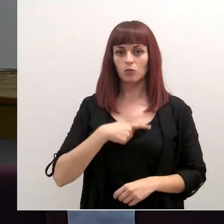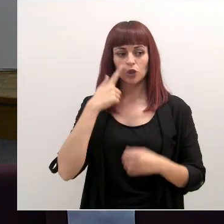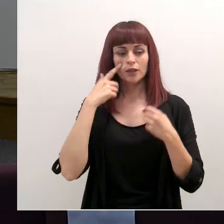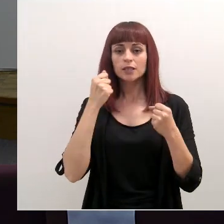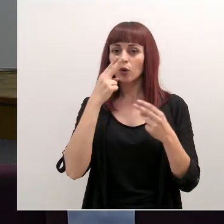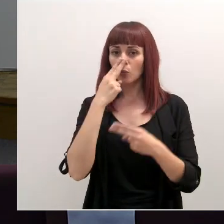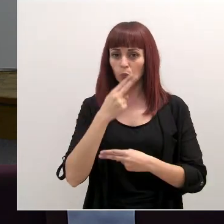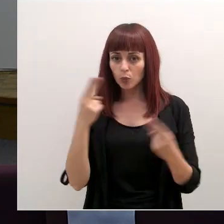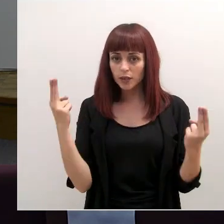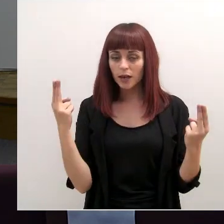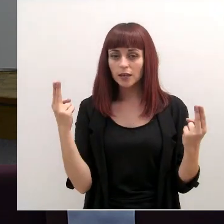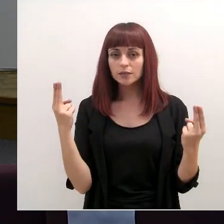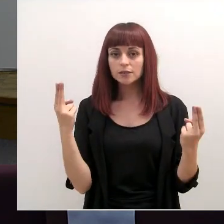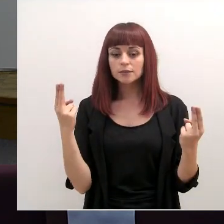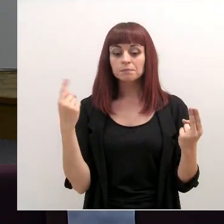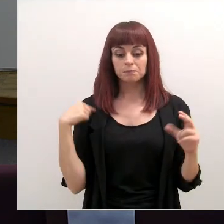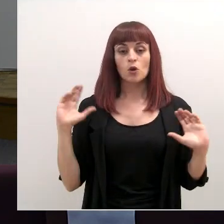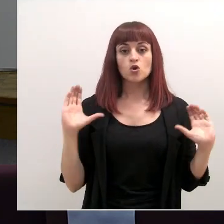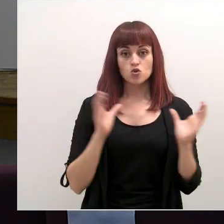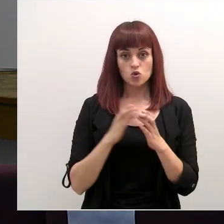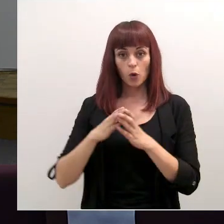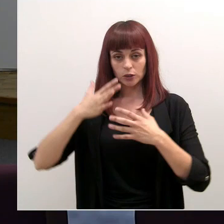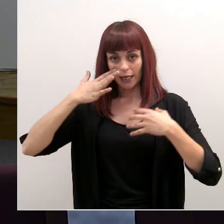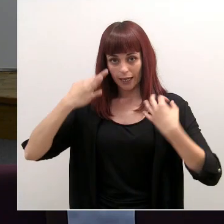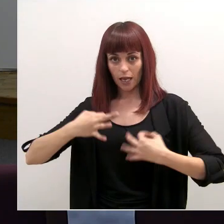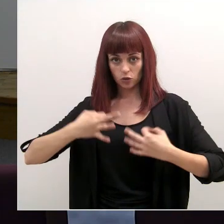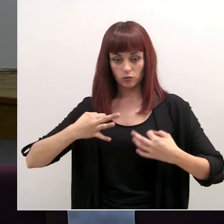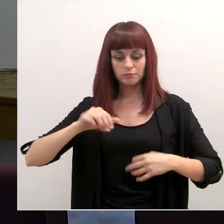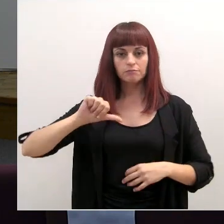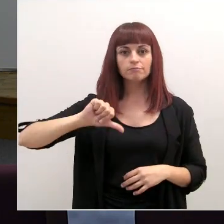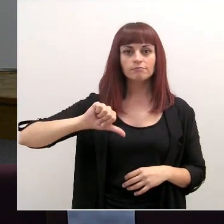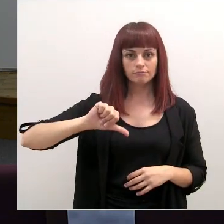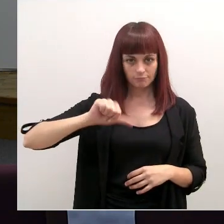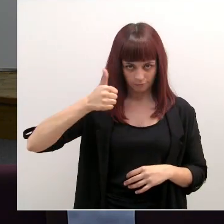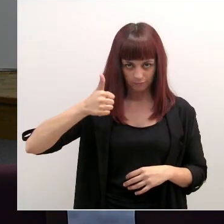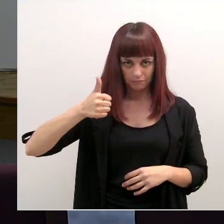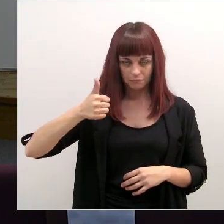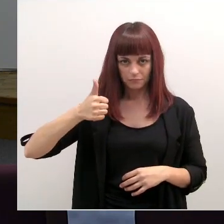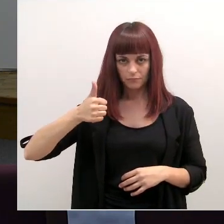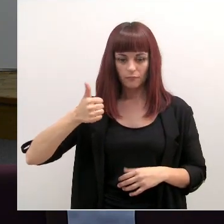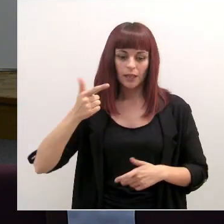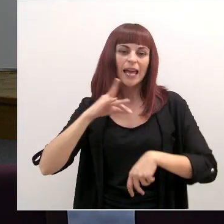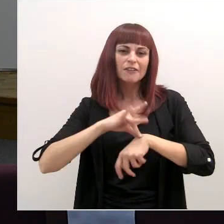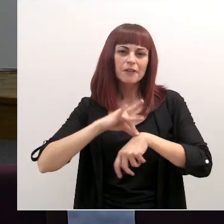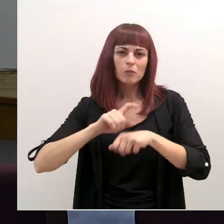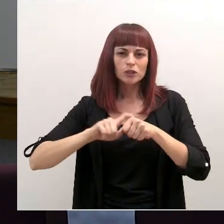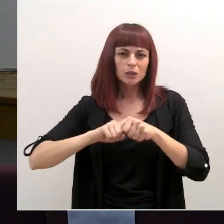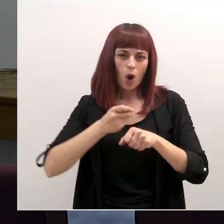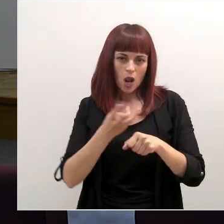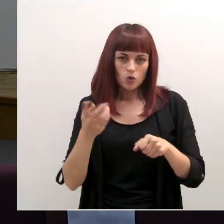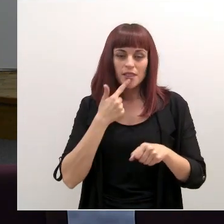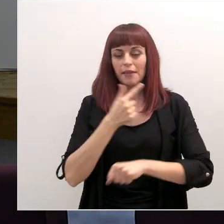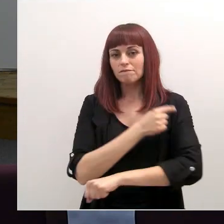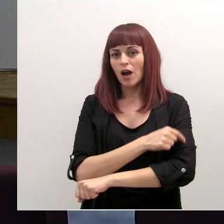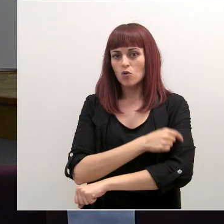Pública aprobaba los grupos de riesgo, ¿no? O esa población de algunos tipos de enfermos que recibirían la